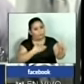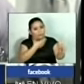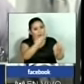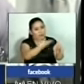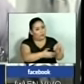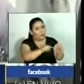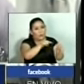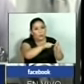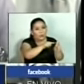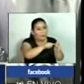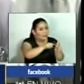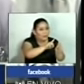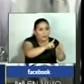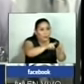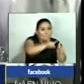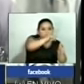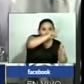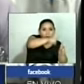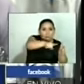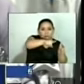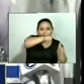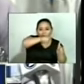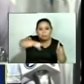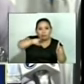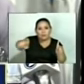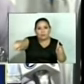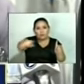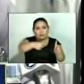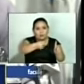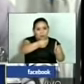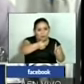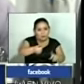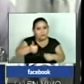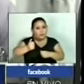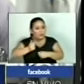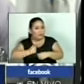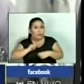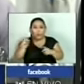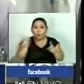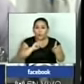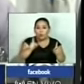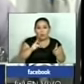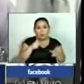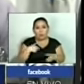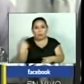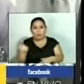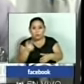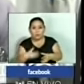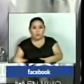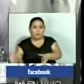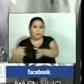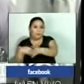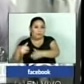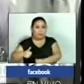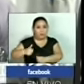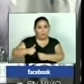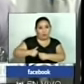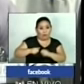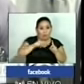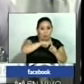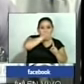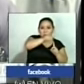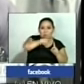que no empodere a los miembros de la seguridad pública ni elementos de la Fuerza Armada a